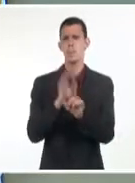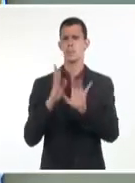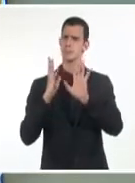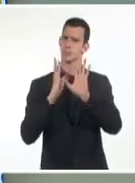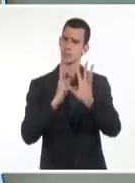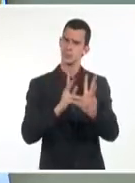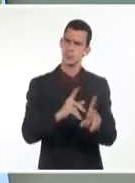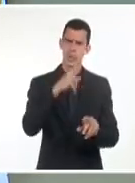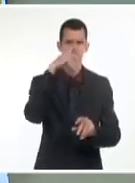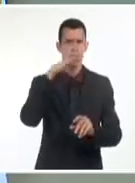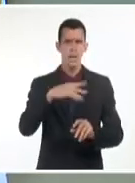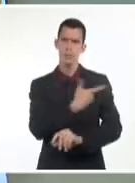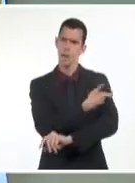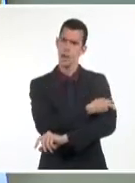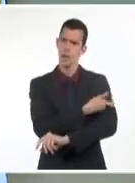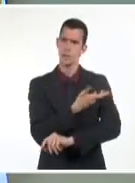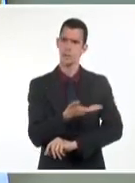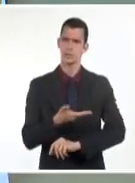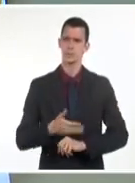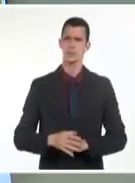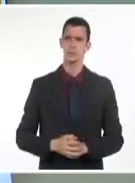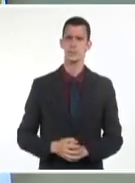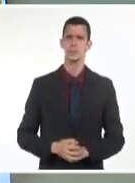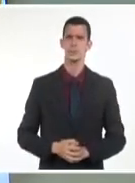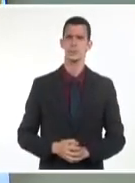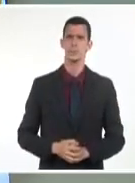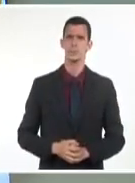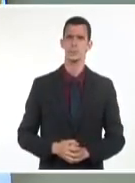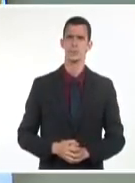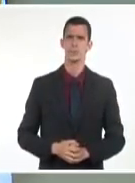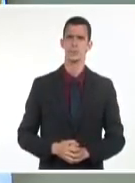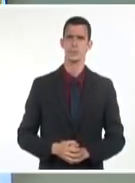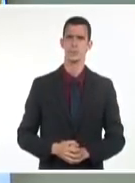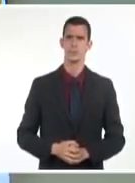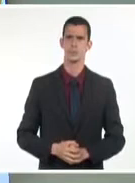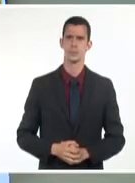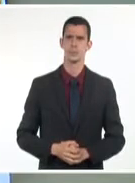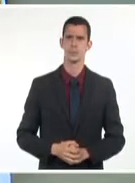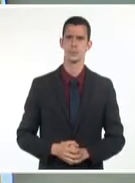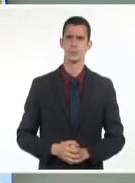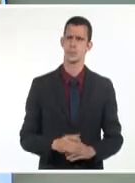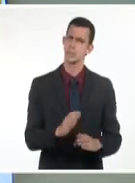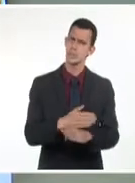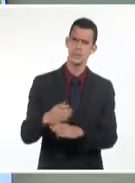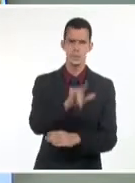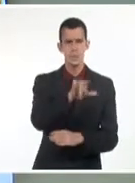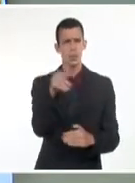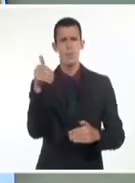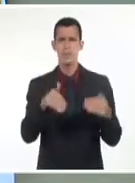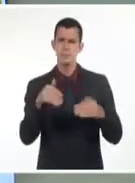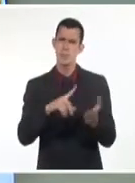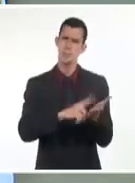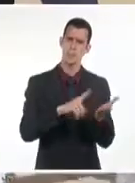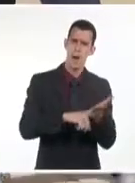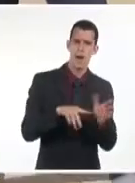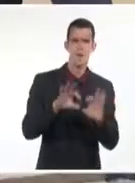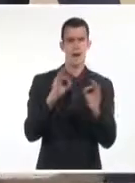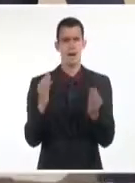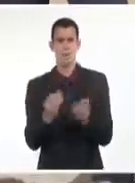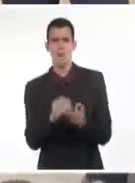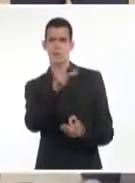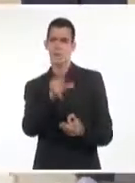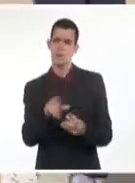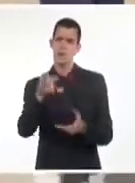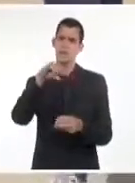para que tengamos, tanto para nosotros como promotor, para los equipos de investigación, para los padres, para todos, tener toda la